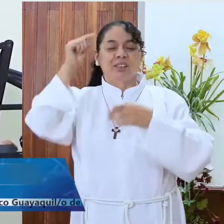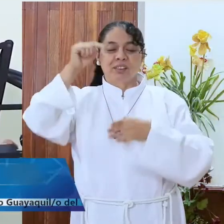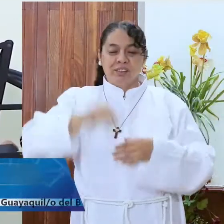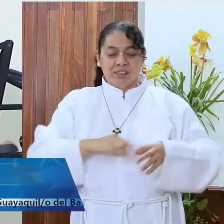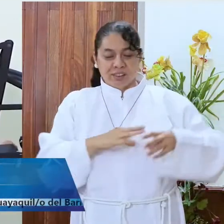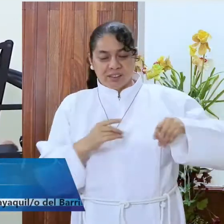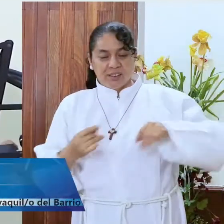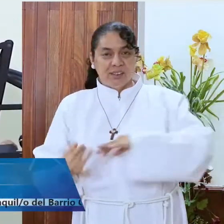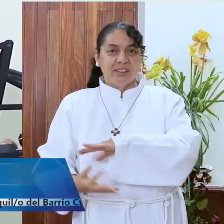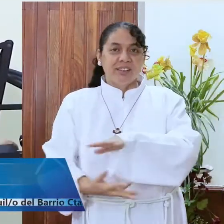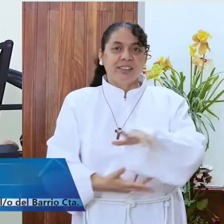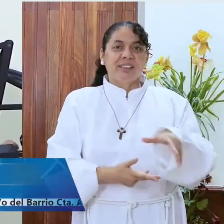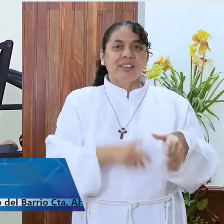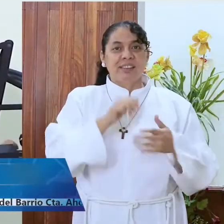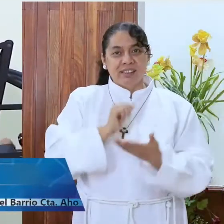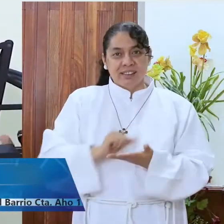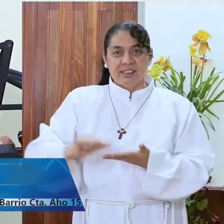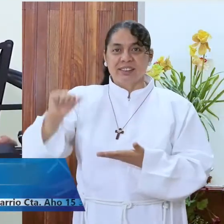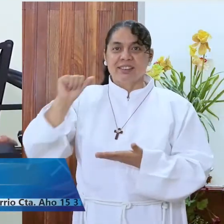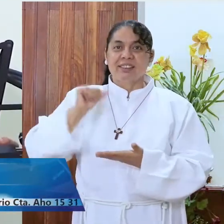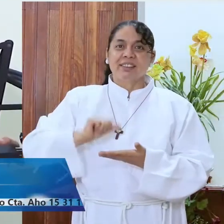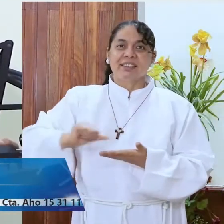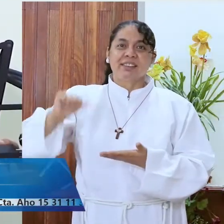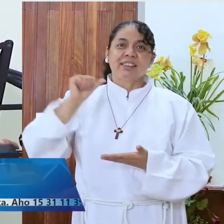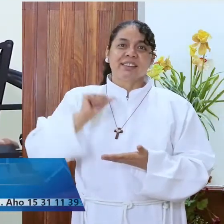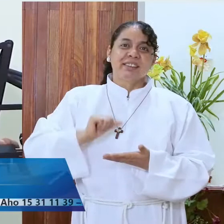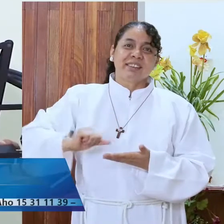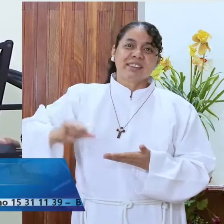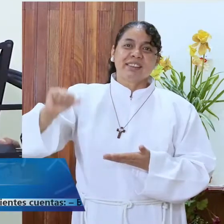gloria en la tierra